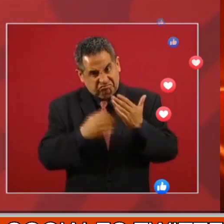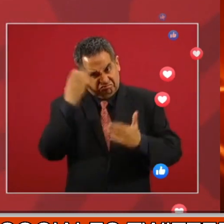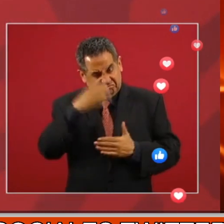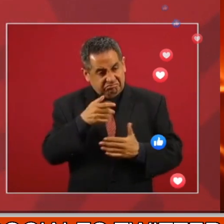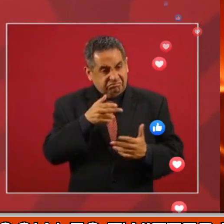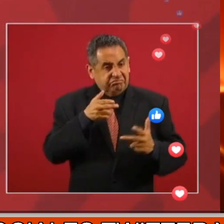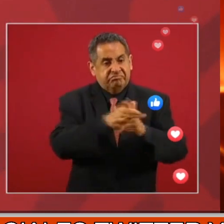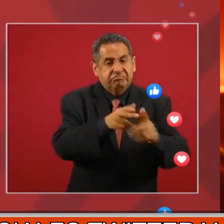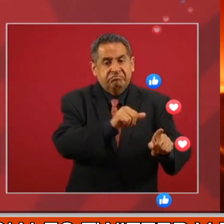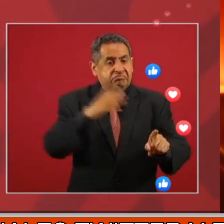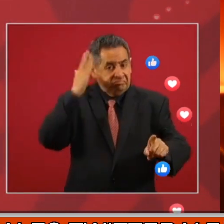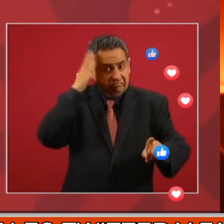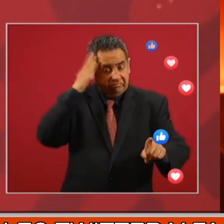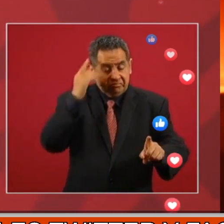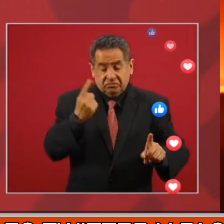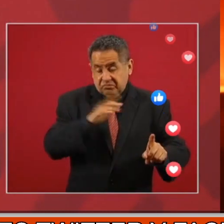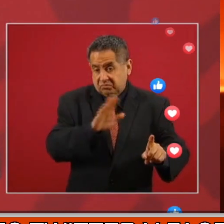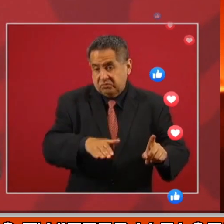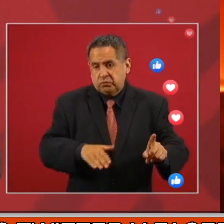un dirigente social